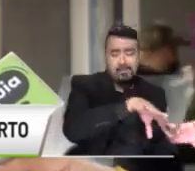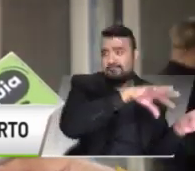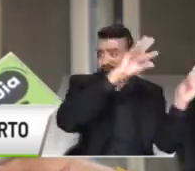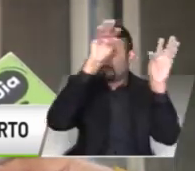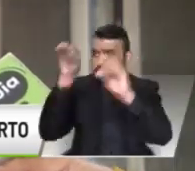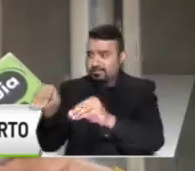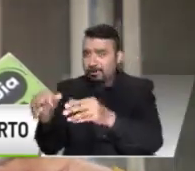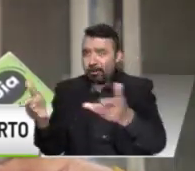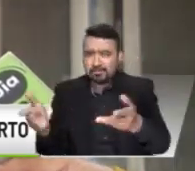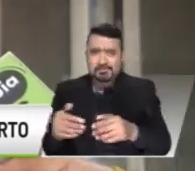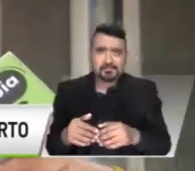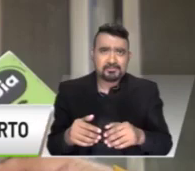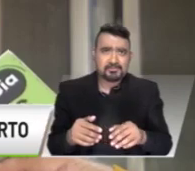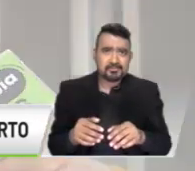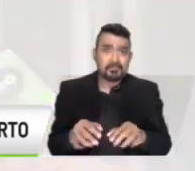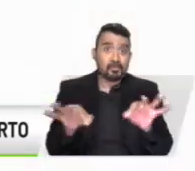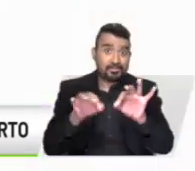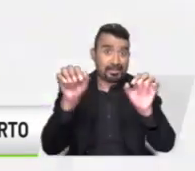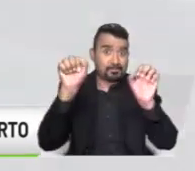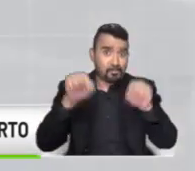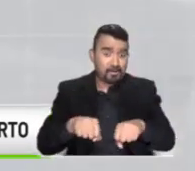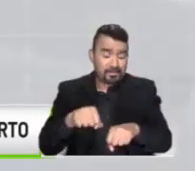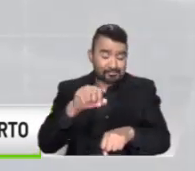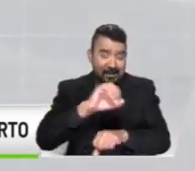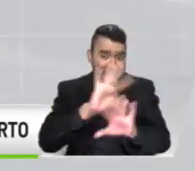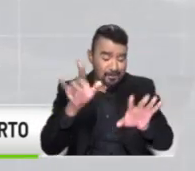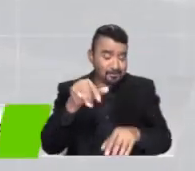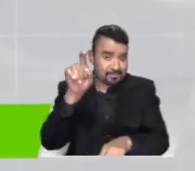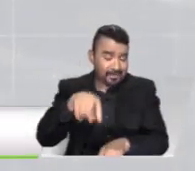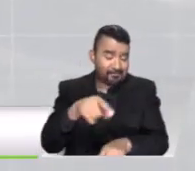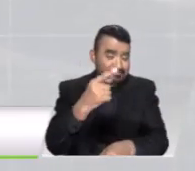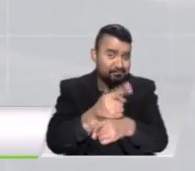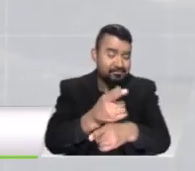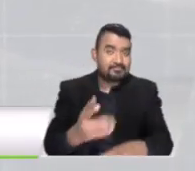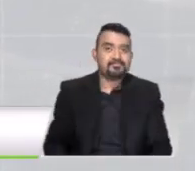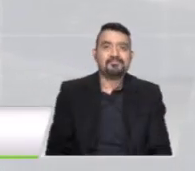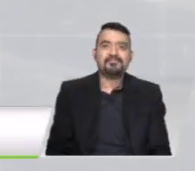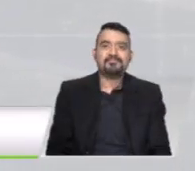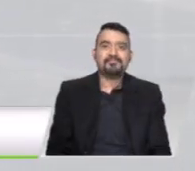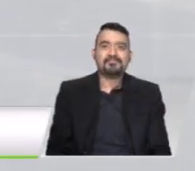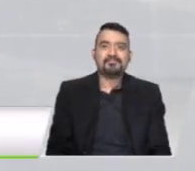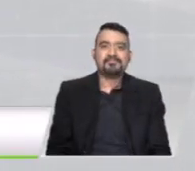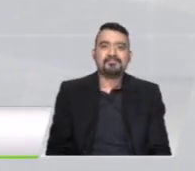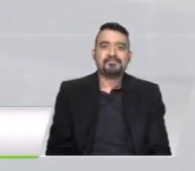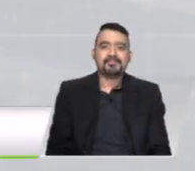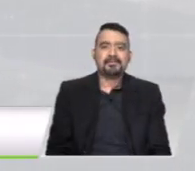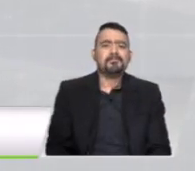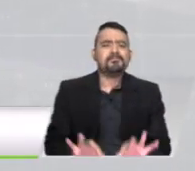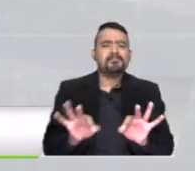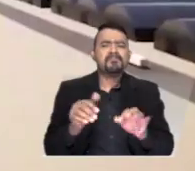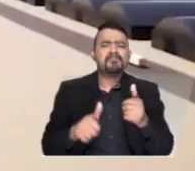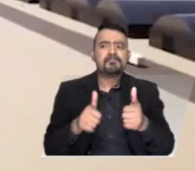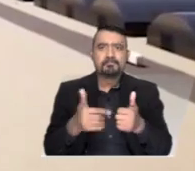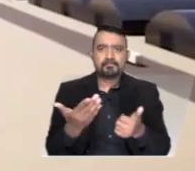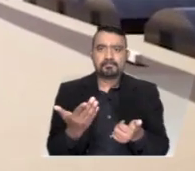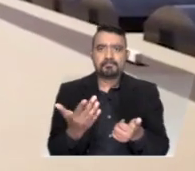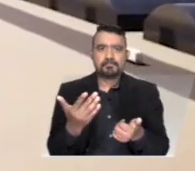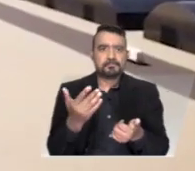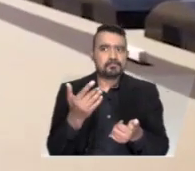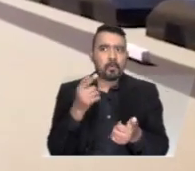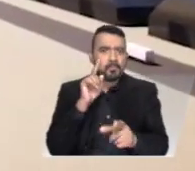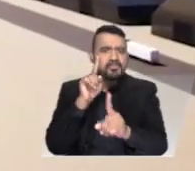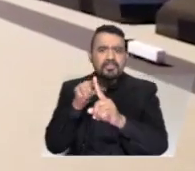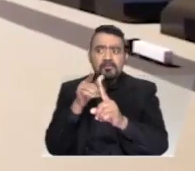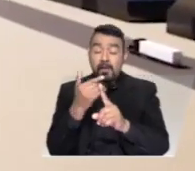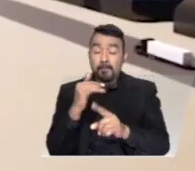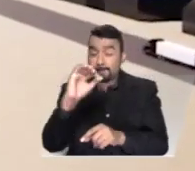el aeropuerto Sofrano va a ser una realidad. Sería fundamental pensar en la descentralización de servicios, entre ellos los de un